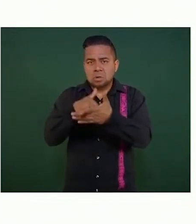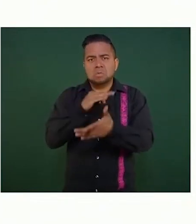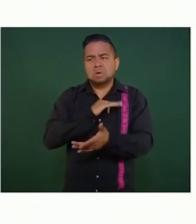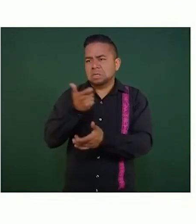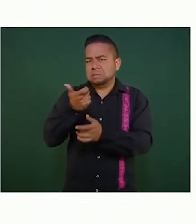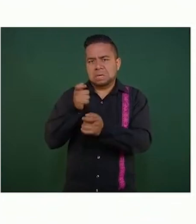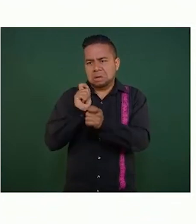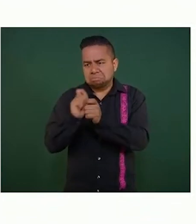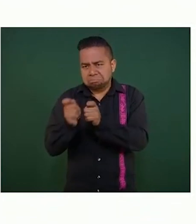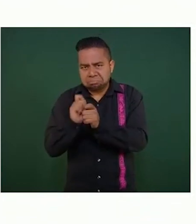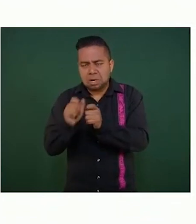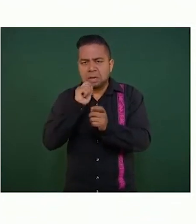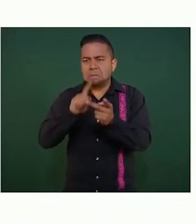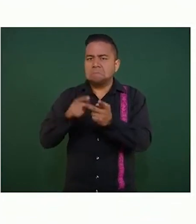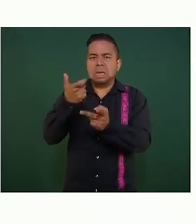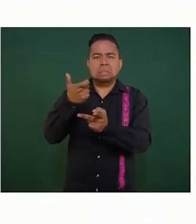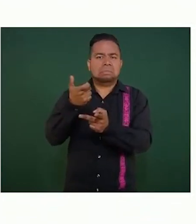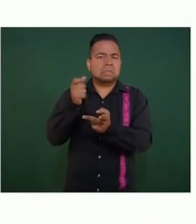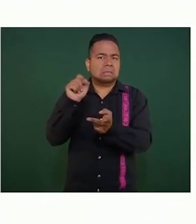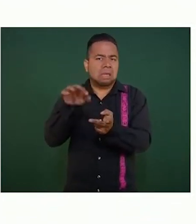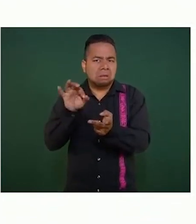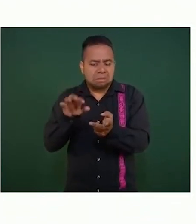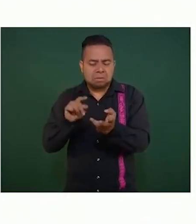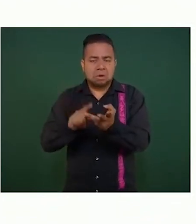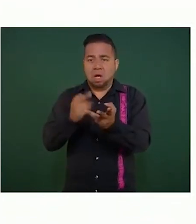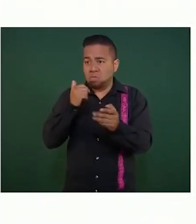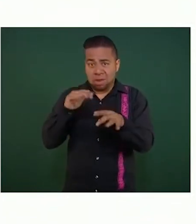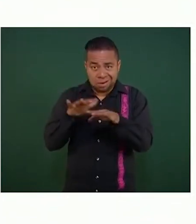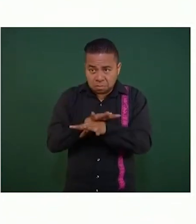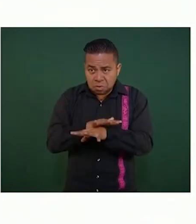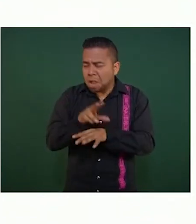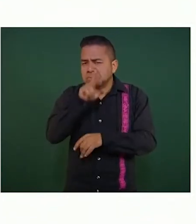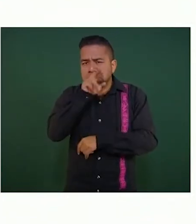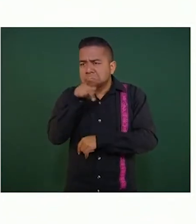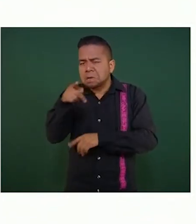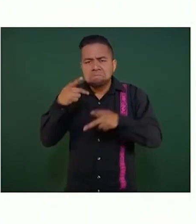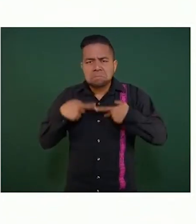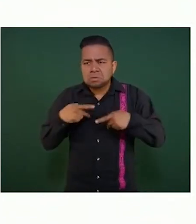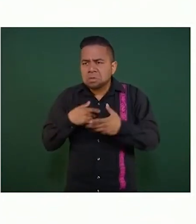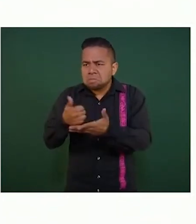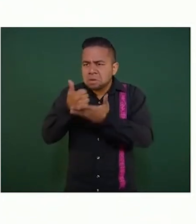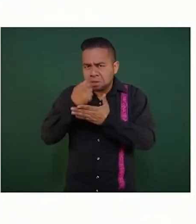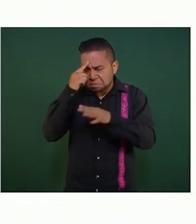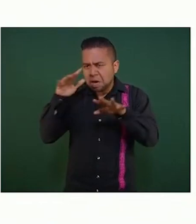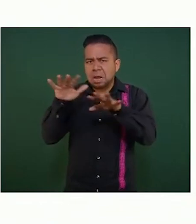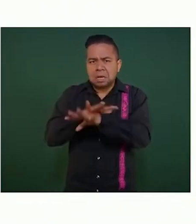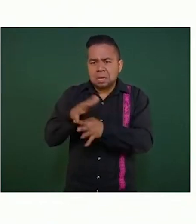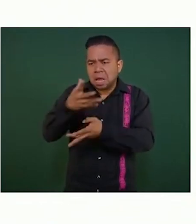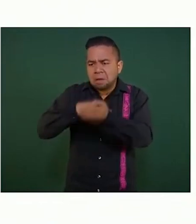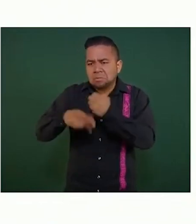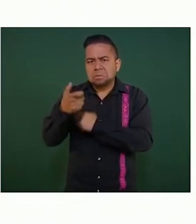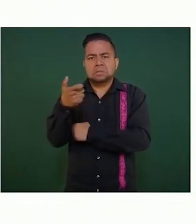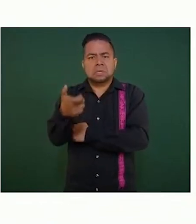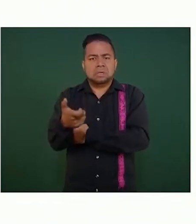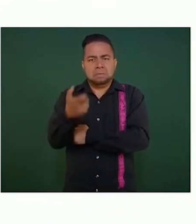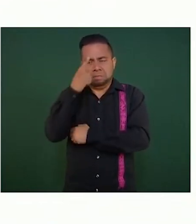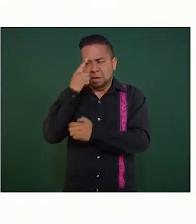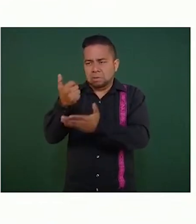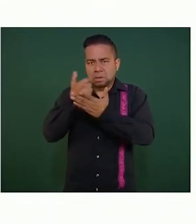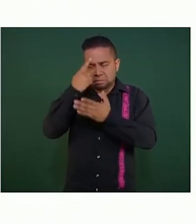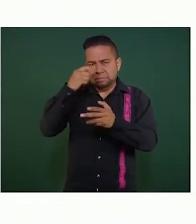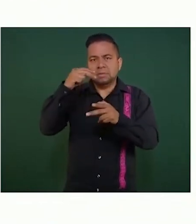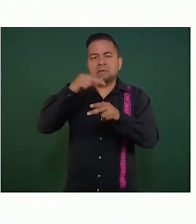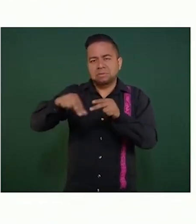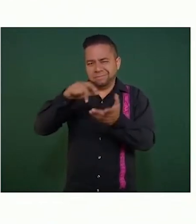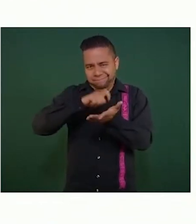en efectivo, con monedas, y si no tenemos cambio vamos a tener gente ahí que nos ayude a que les dé cambio, que les pueda ayudar a comprar los